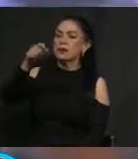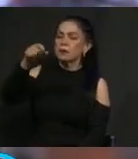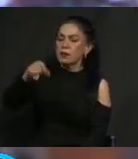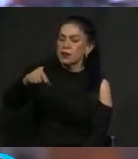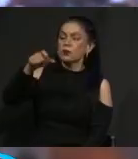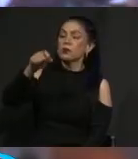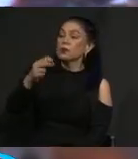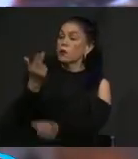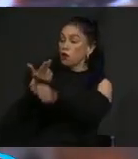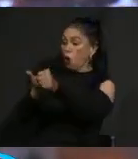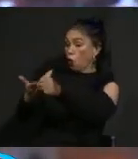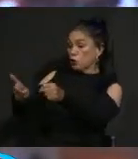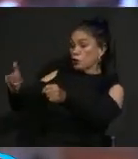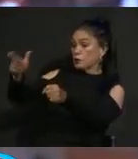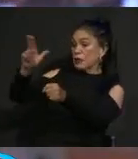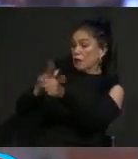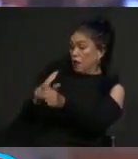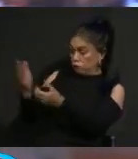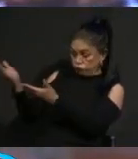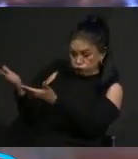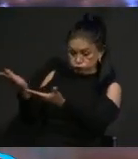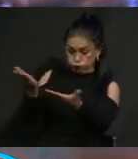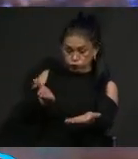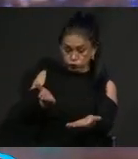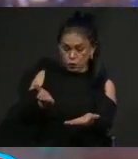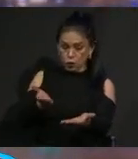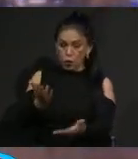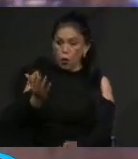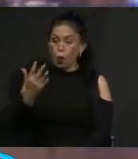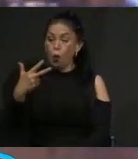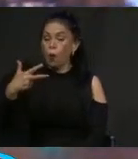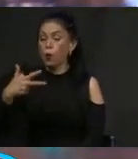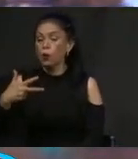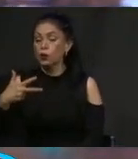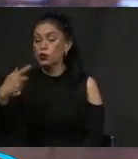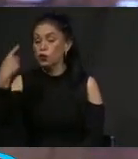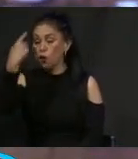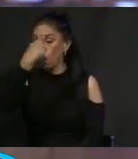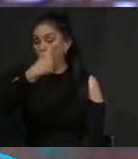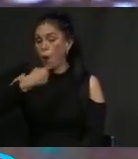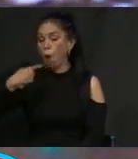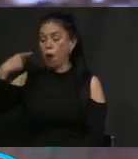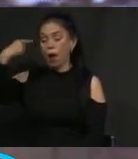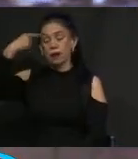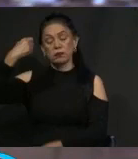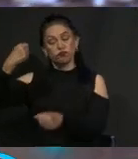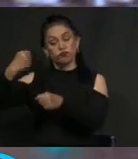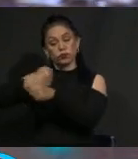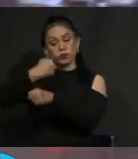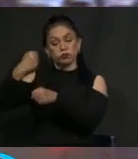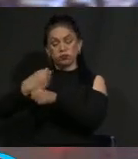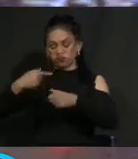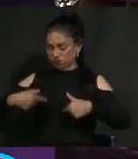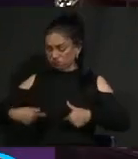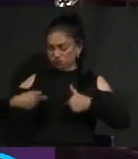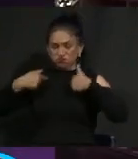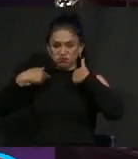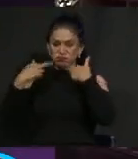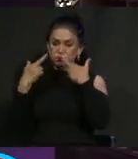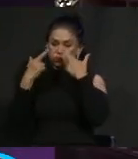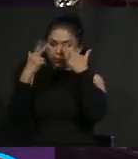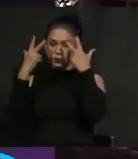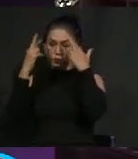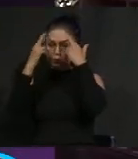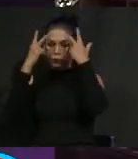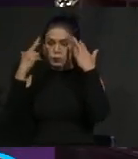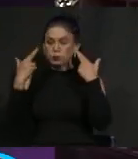el hospital ocho horas me llevaron mis papás y y todos los golpes fueron de aquí para arriba algún enfermo que